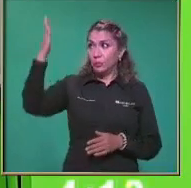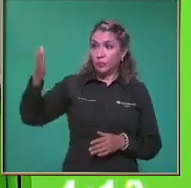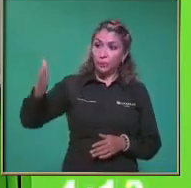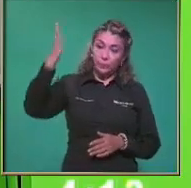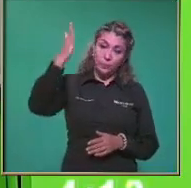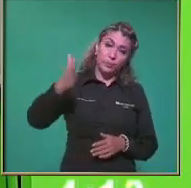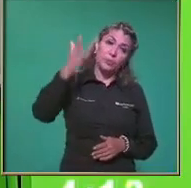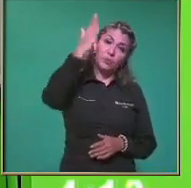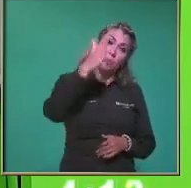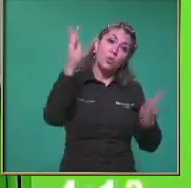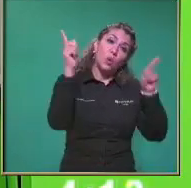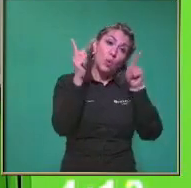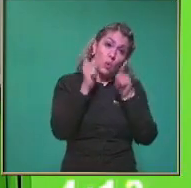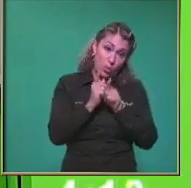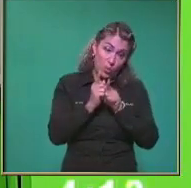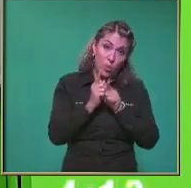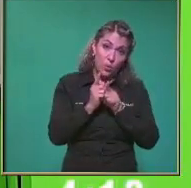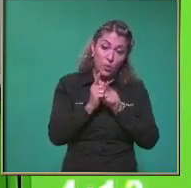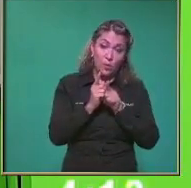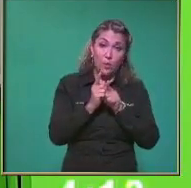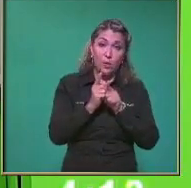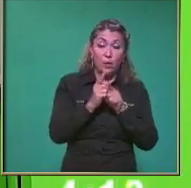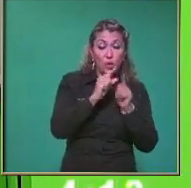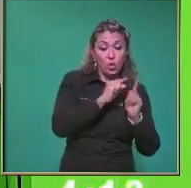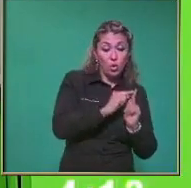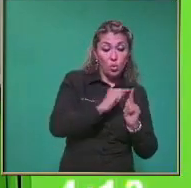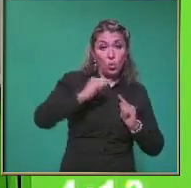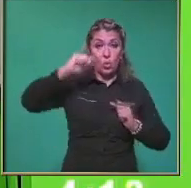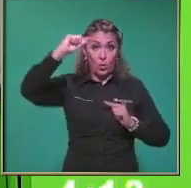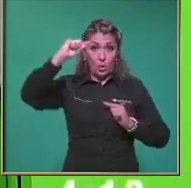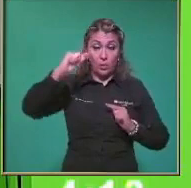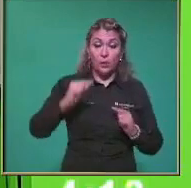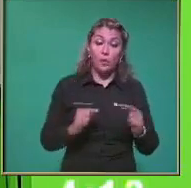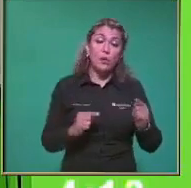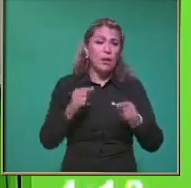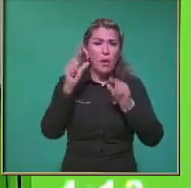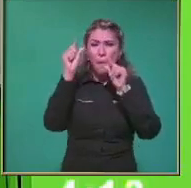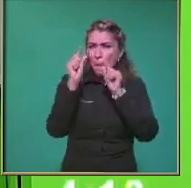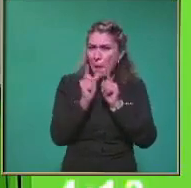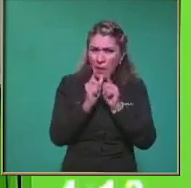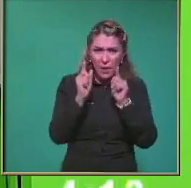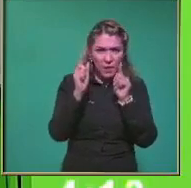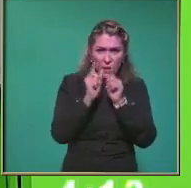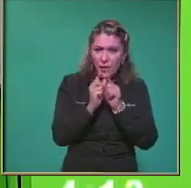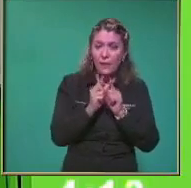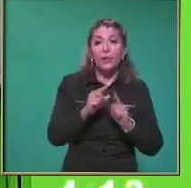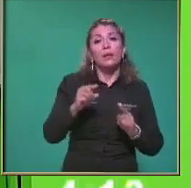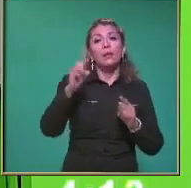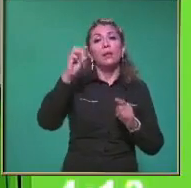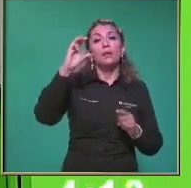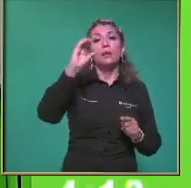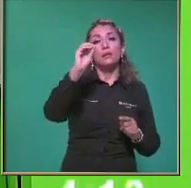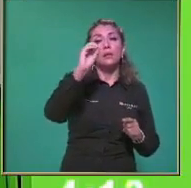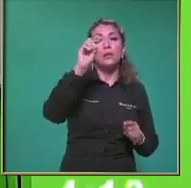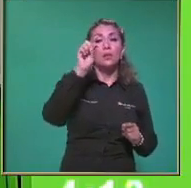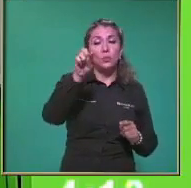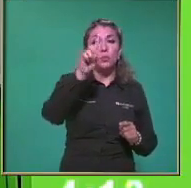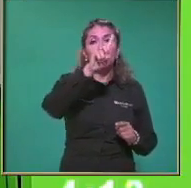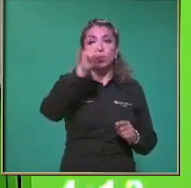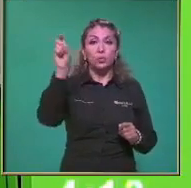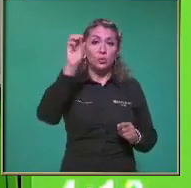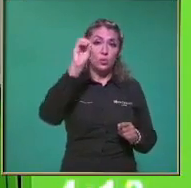estoy comparando, si los acomodo de menor a mayor, el más chico, el más pequeño, sería